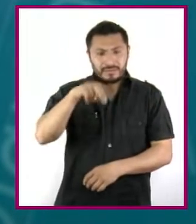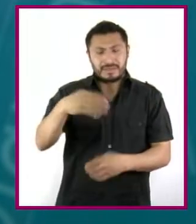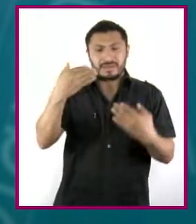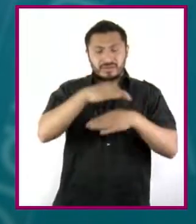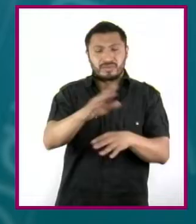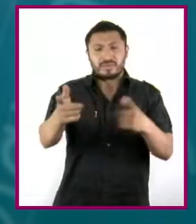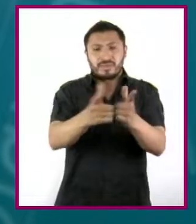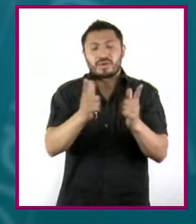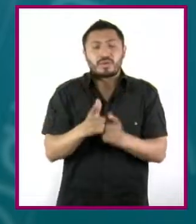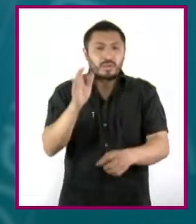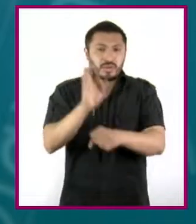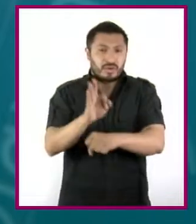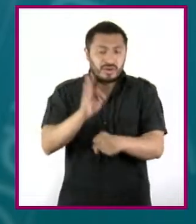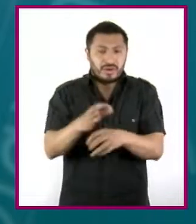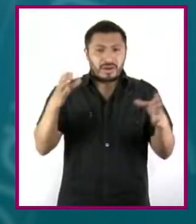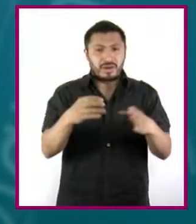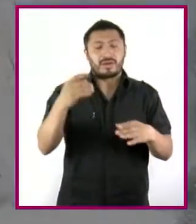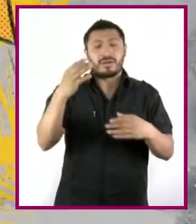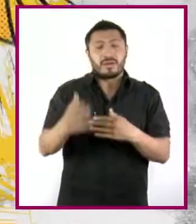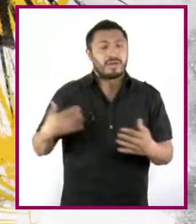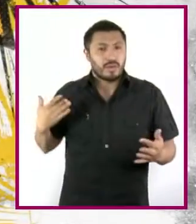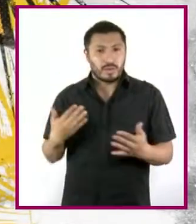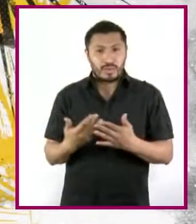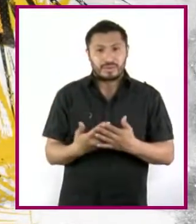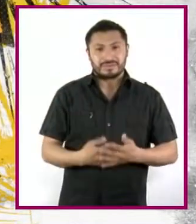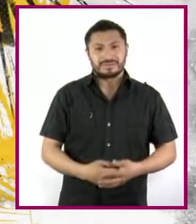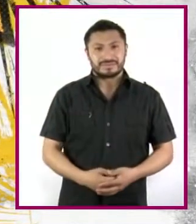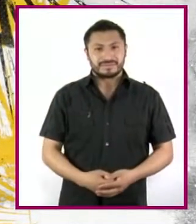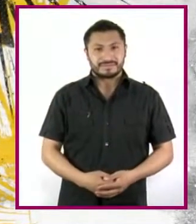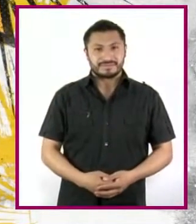de defensa comunitaria en los años más recientes.